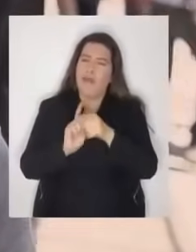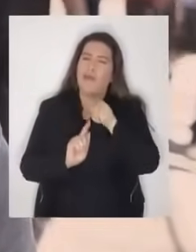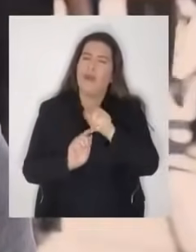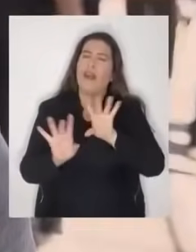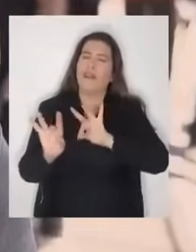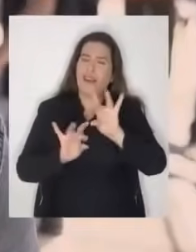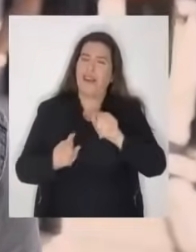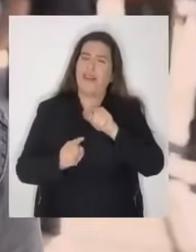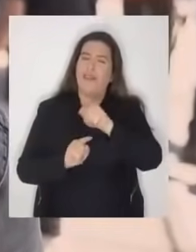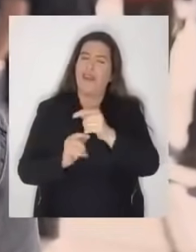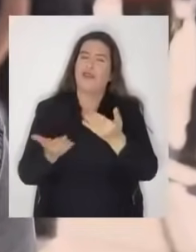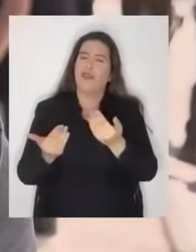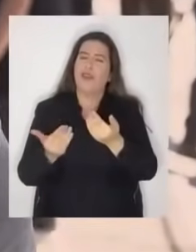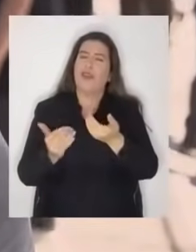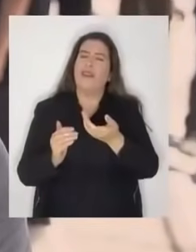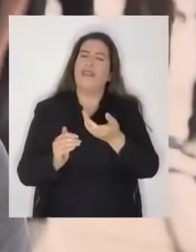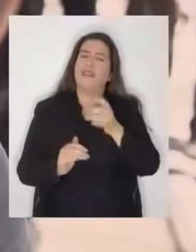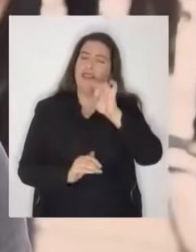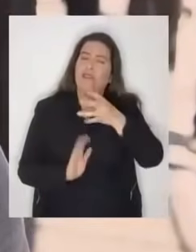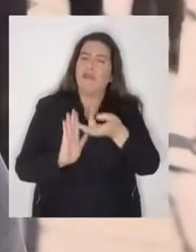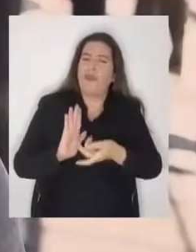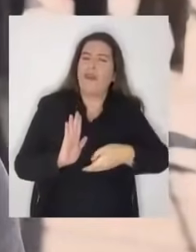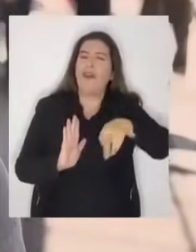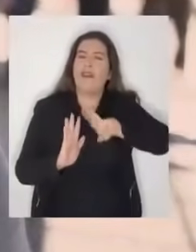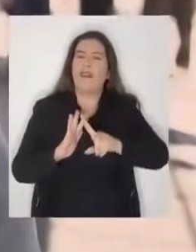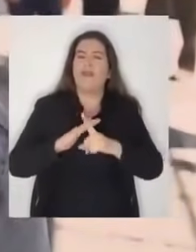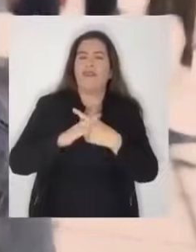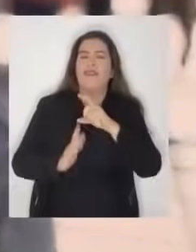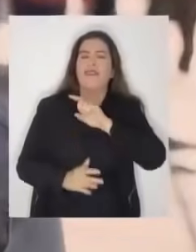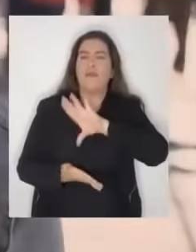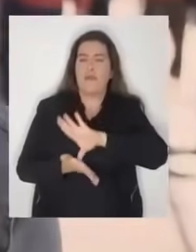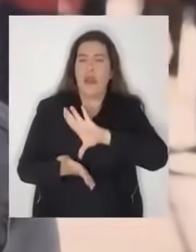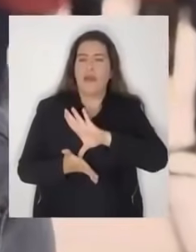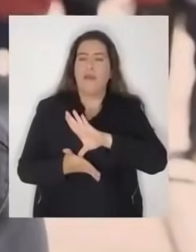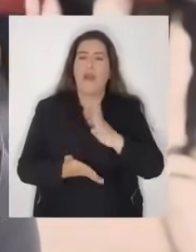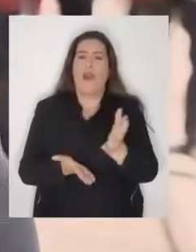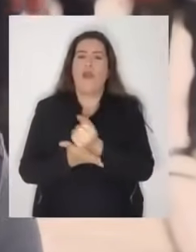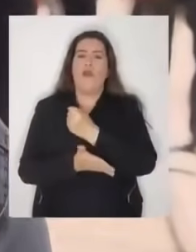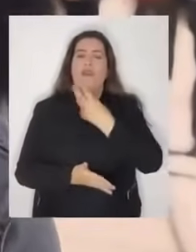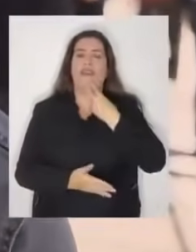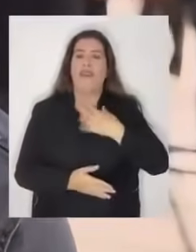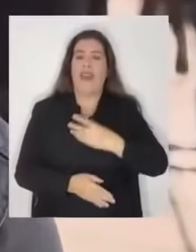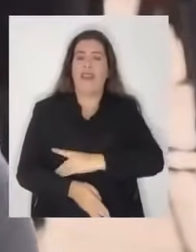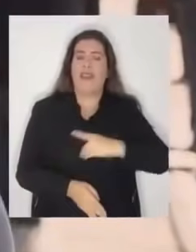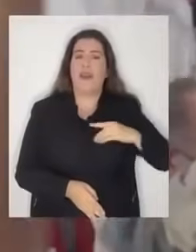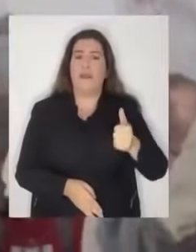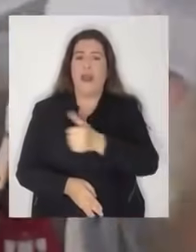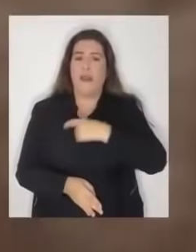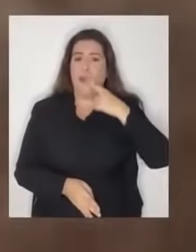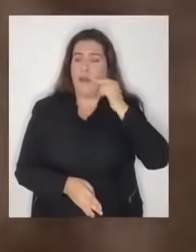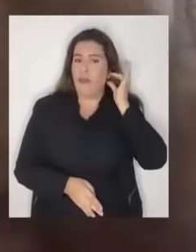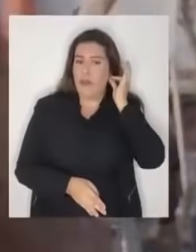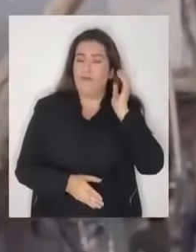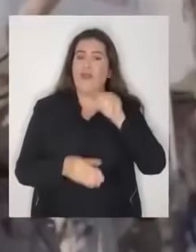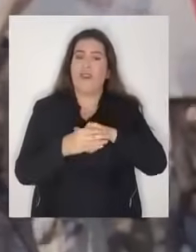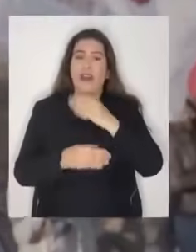país debe refundarse para lograr definitivamente una vida digna para todos y todos. Así que yo por eso voto por el profe Artés.